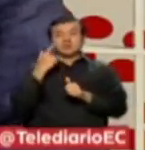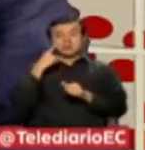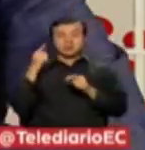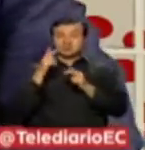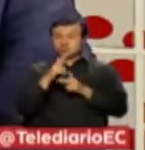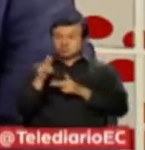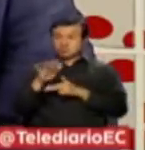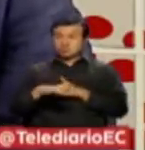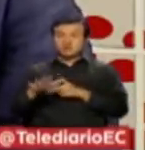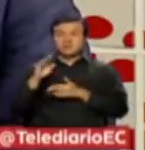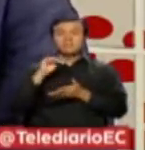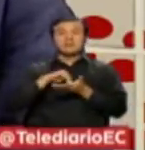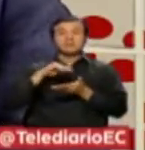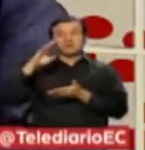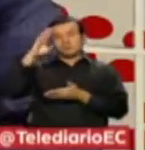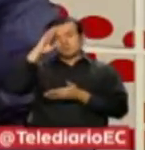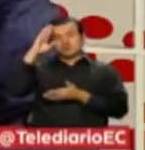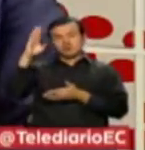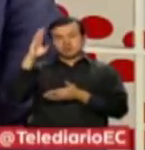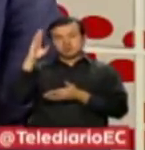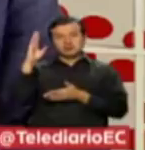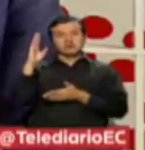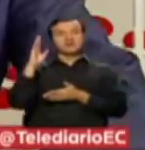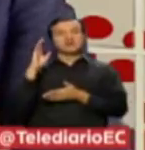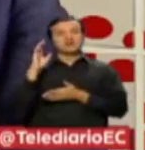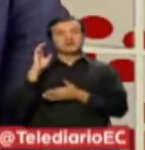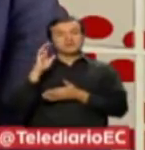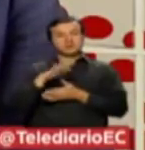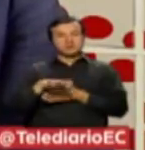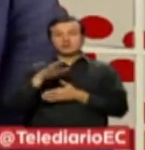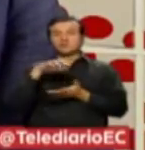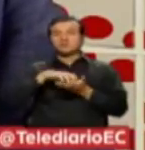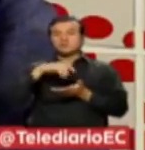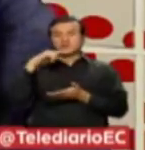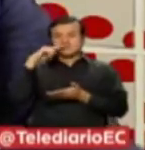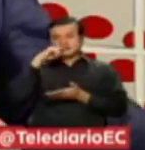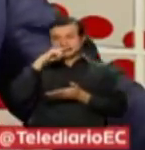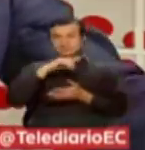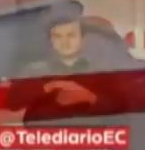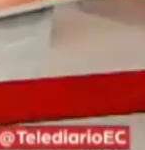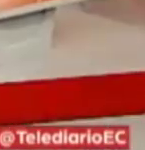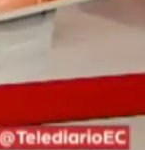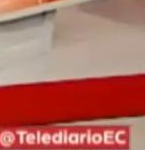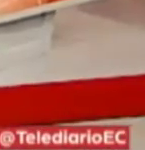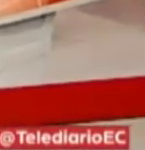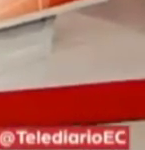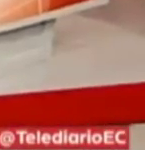ataque a miembros de la Policía Nacional en Sucumbíos.